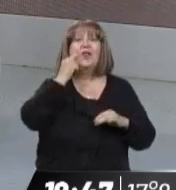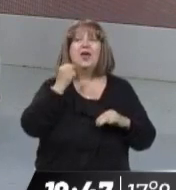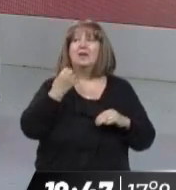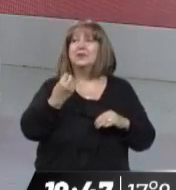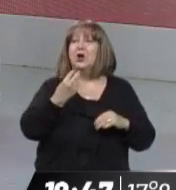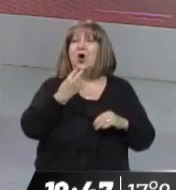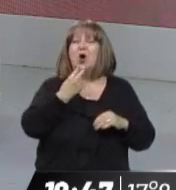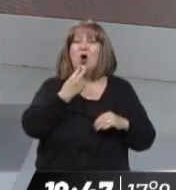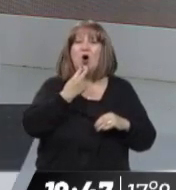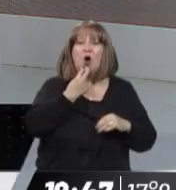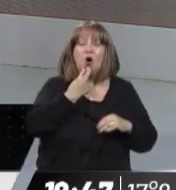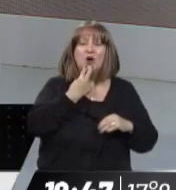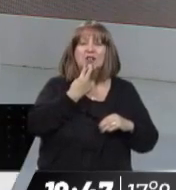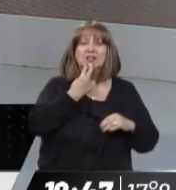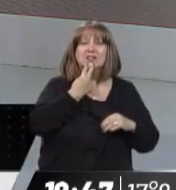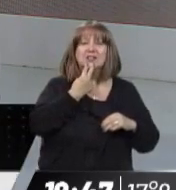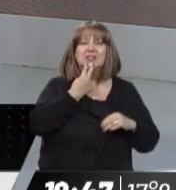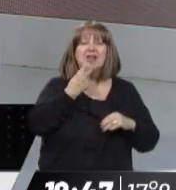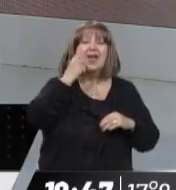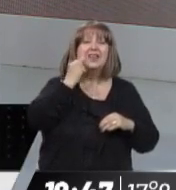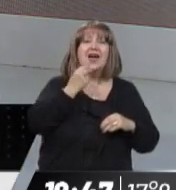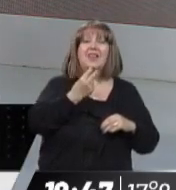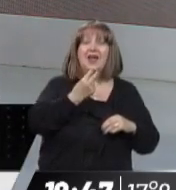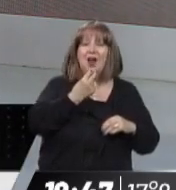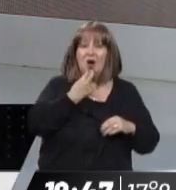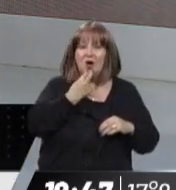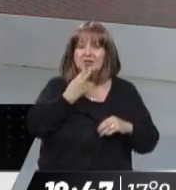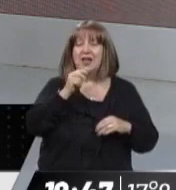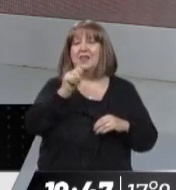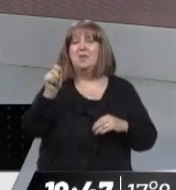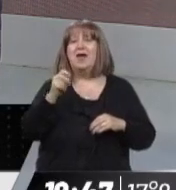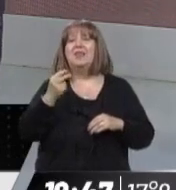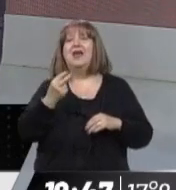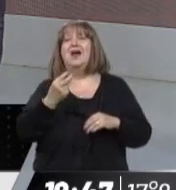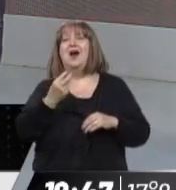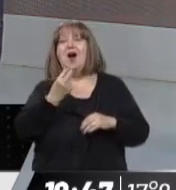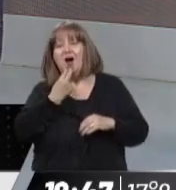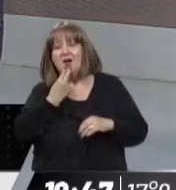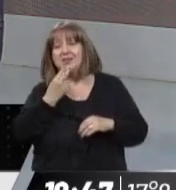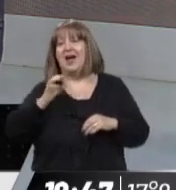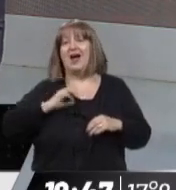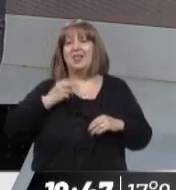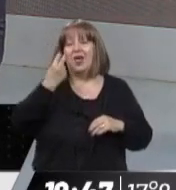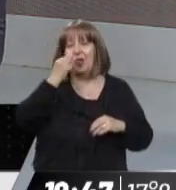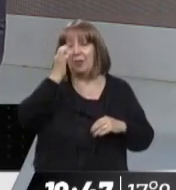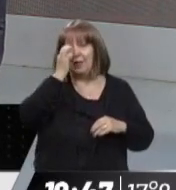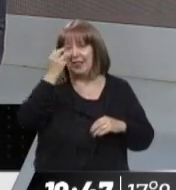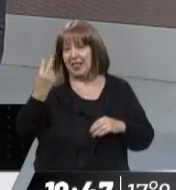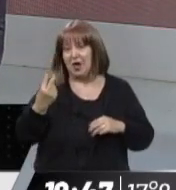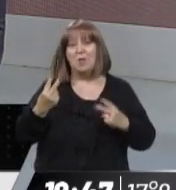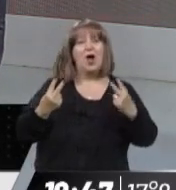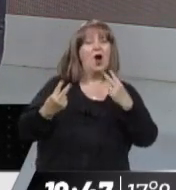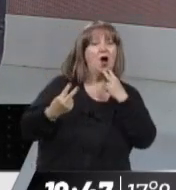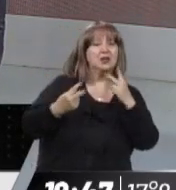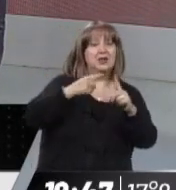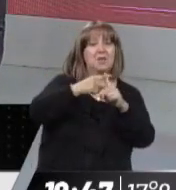humanidad. Hoy es 11 del 22. 11 del 11 es un día, el día del portal energético que se lo dedico a Tano Robles. Pero claro, 11 y 11, 22. Es el